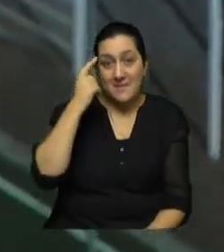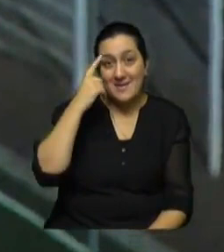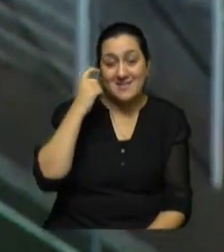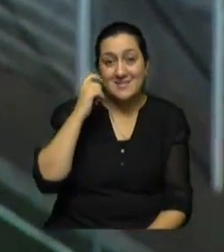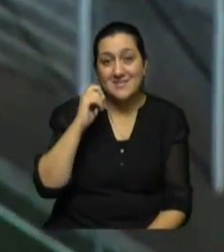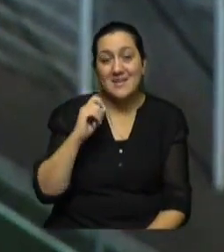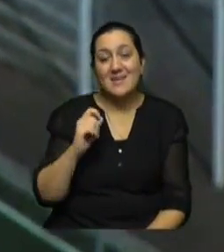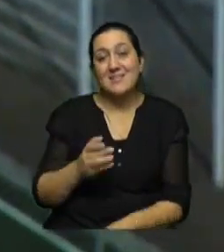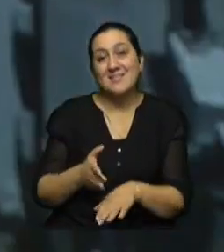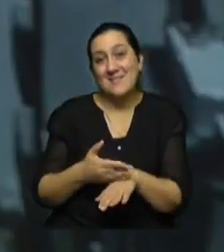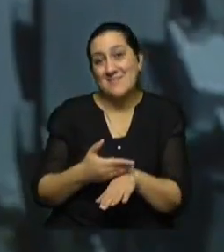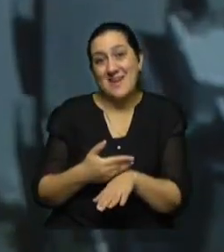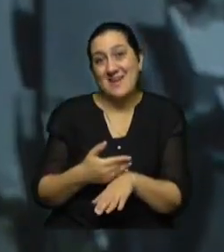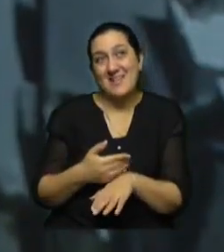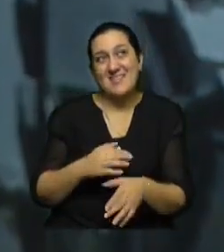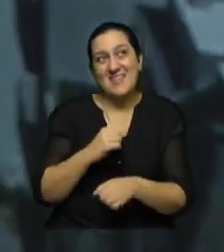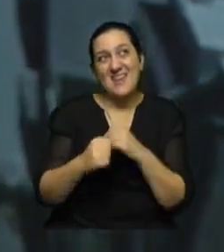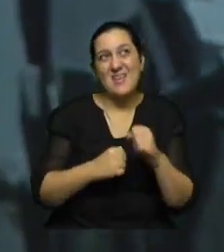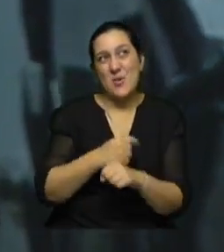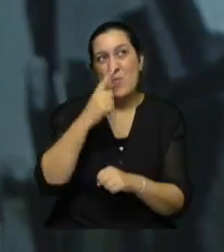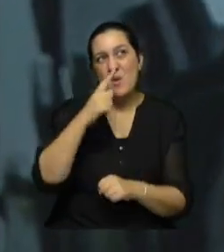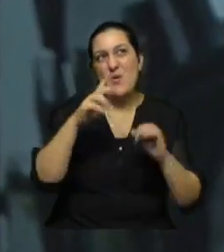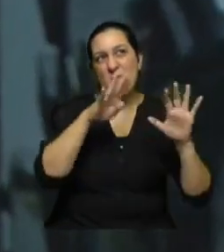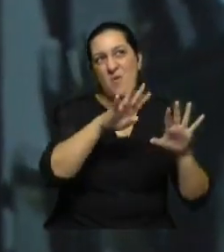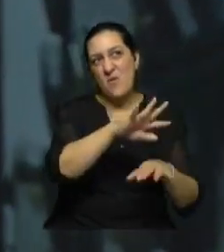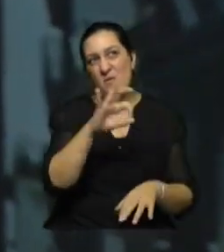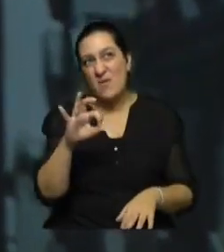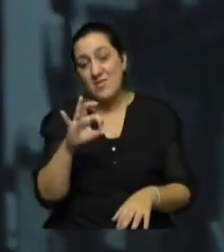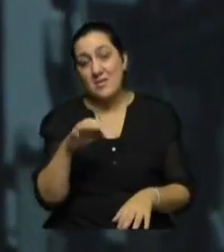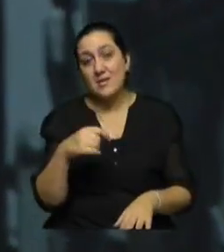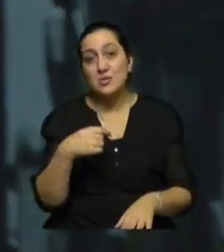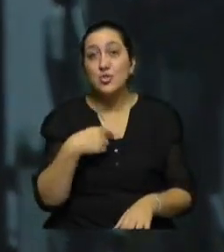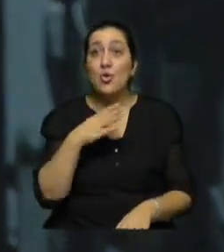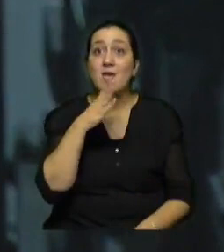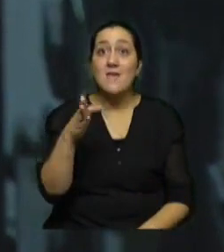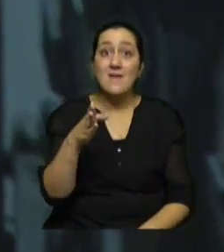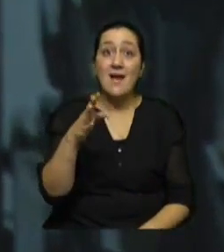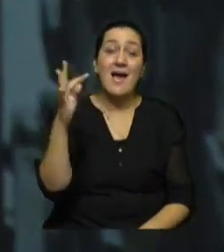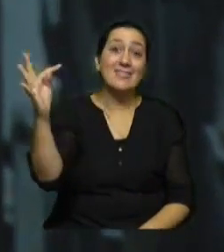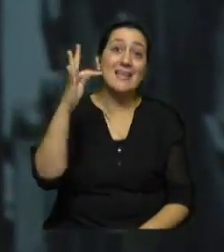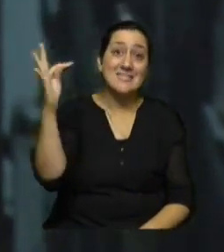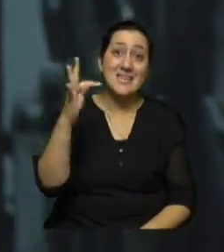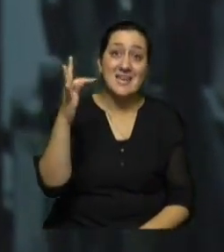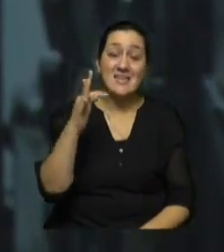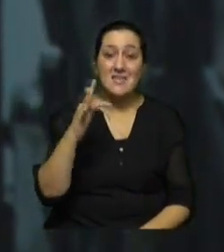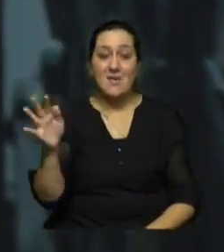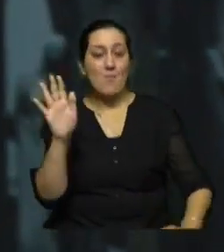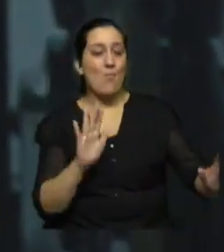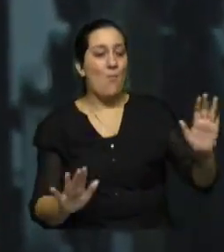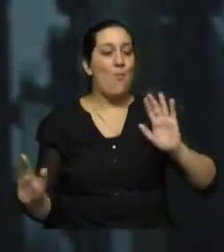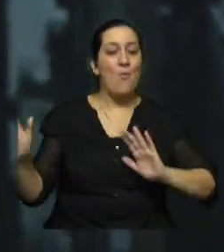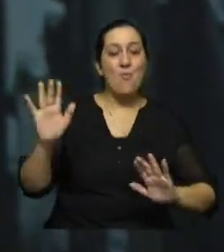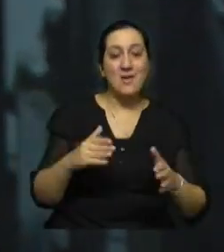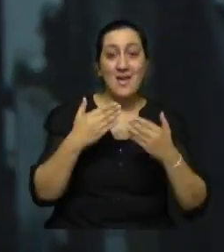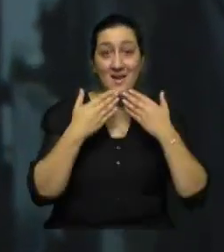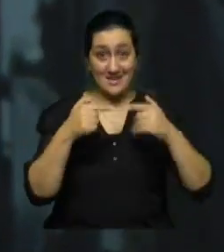muy temprana, desde el 90, 90 y pico, donde tomé talleres de percusión, taller de murga, que eso me hizo llegar después al